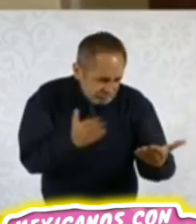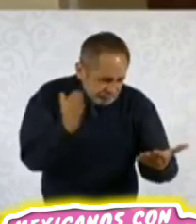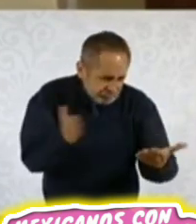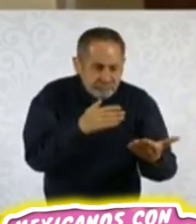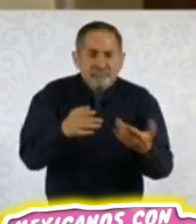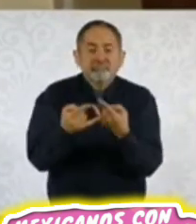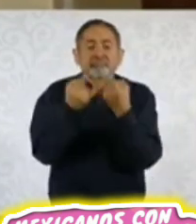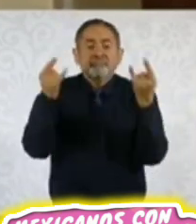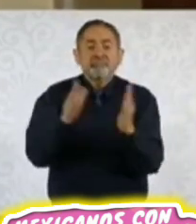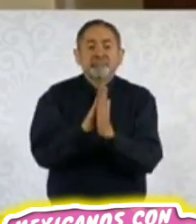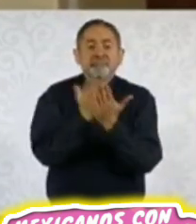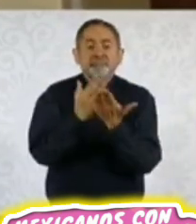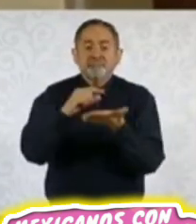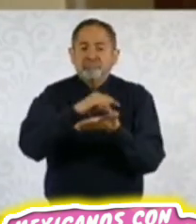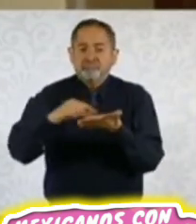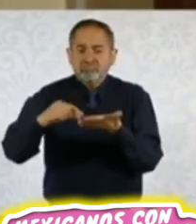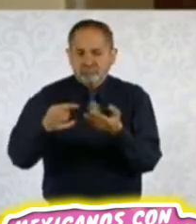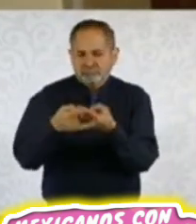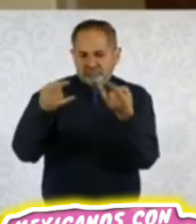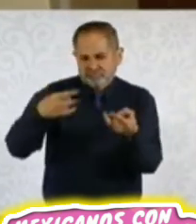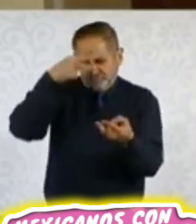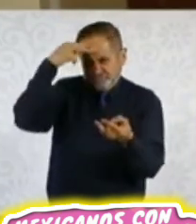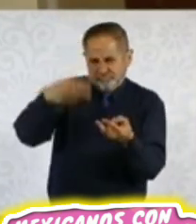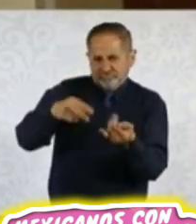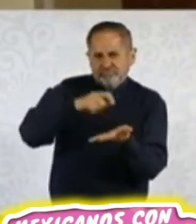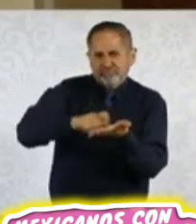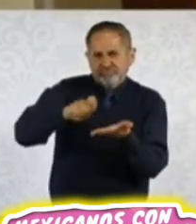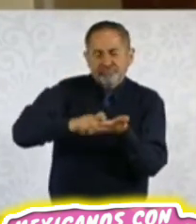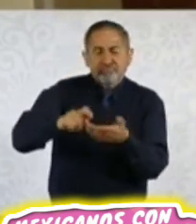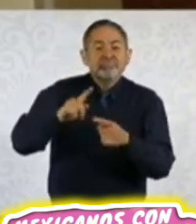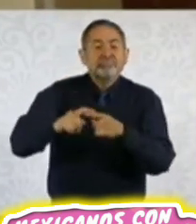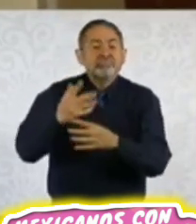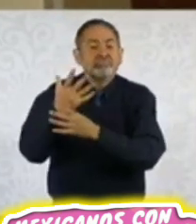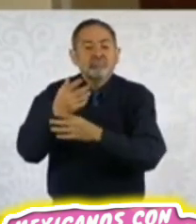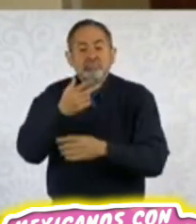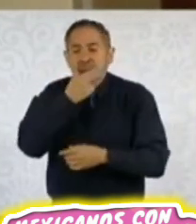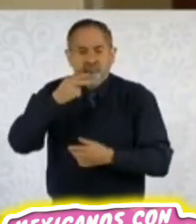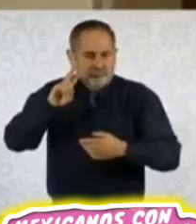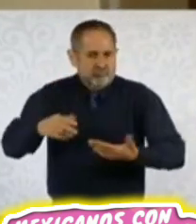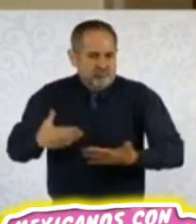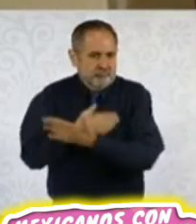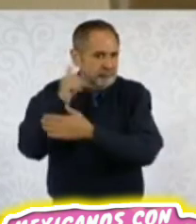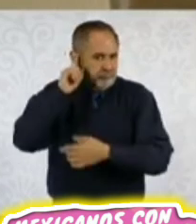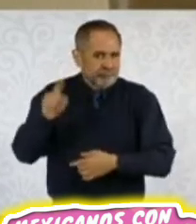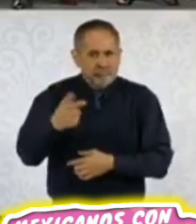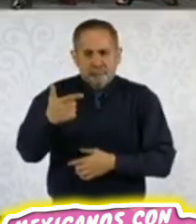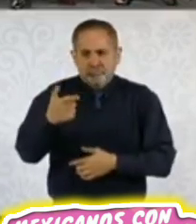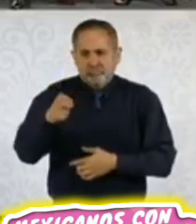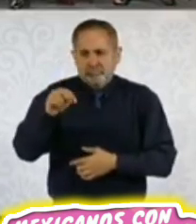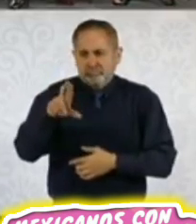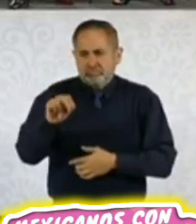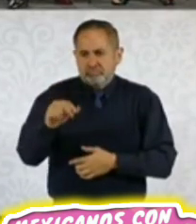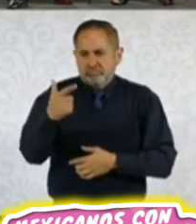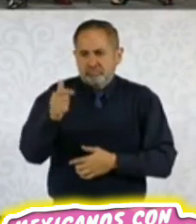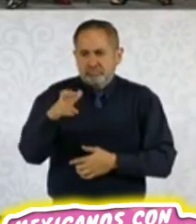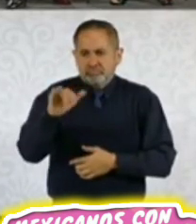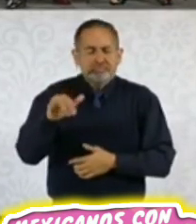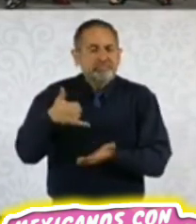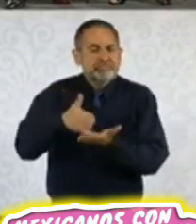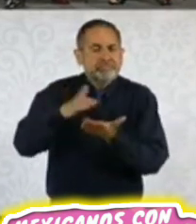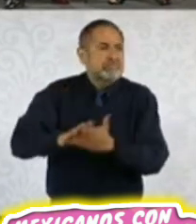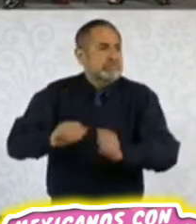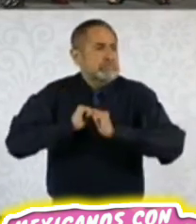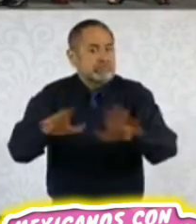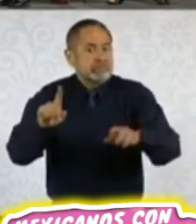libro Documentos Históricos Mexicanos que el historiador zacatecano Genaro García publicó hace casi